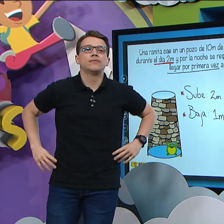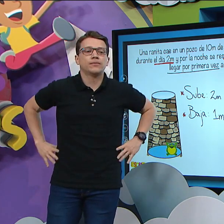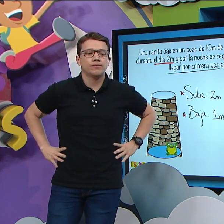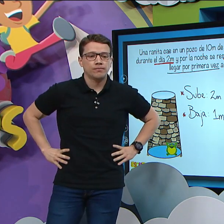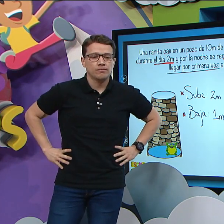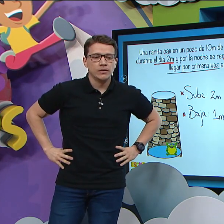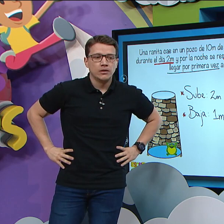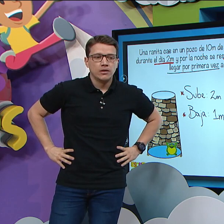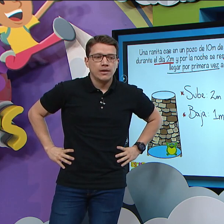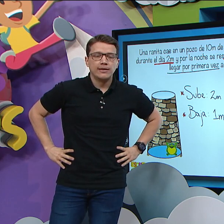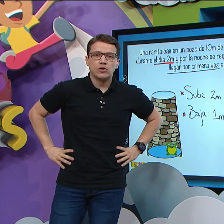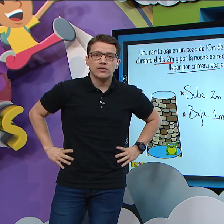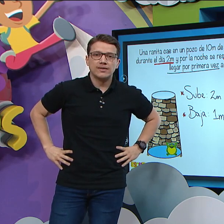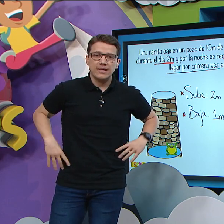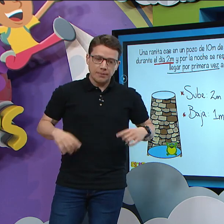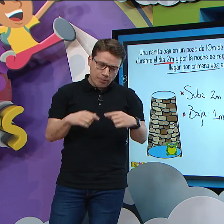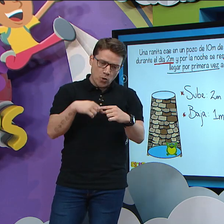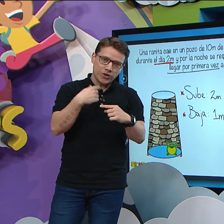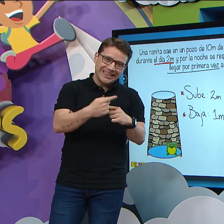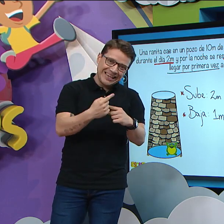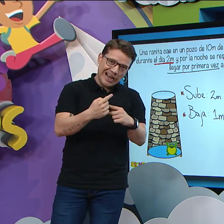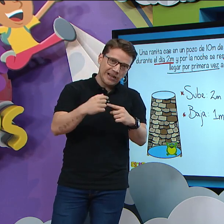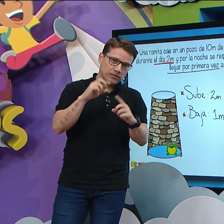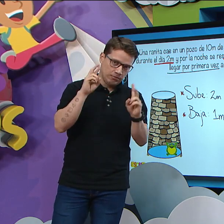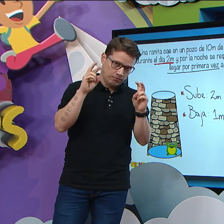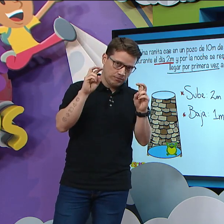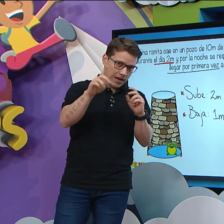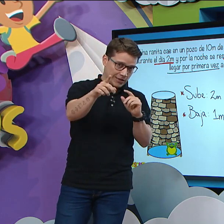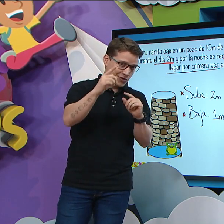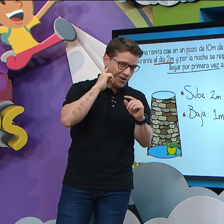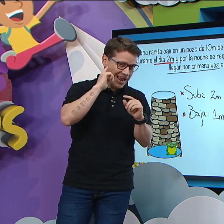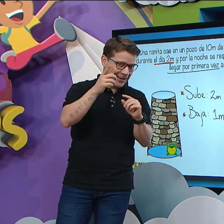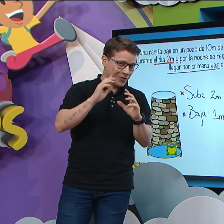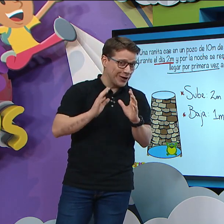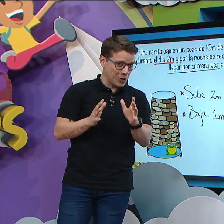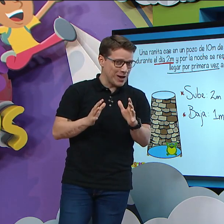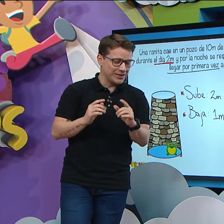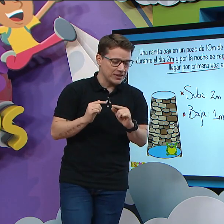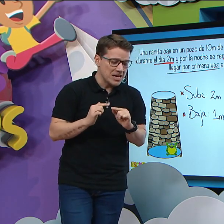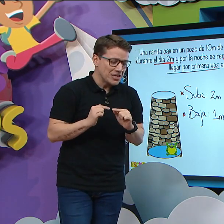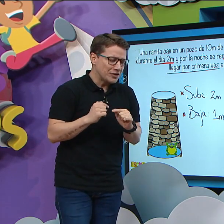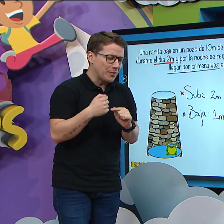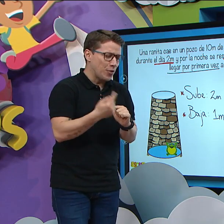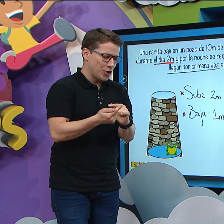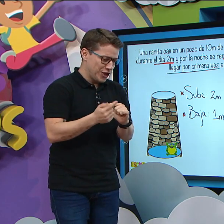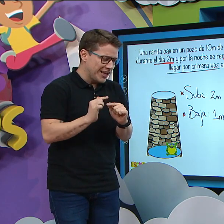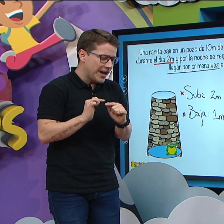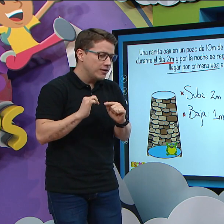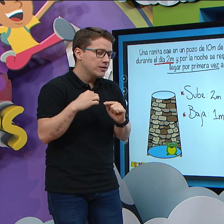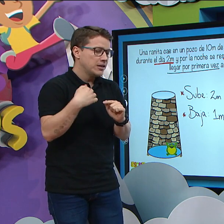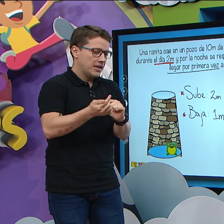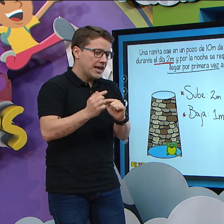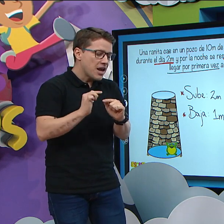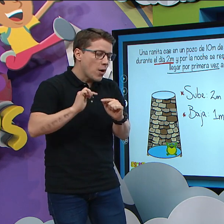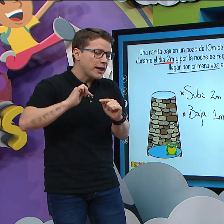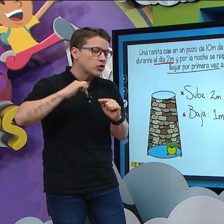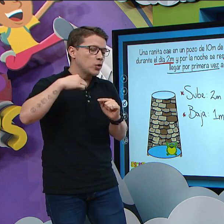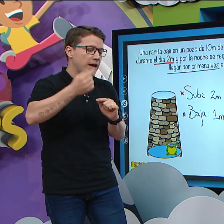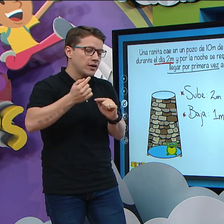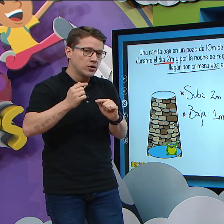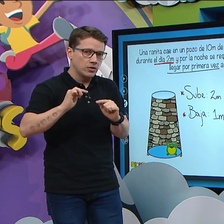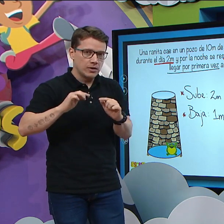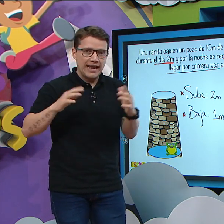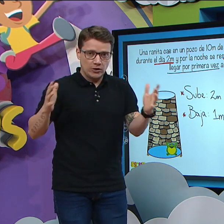total. Entonces, si por día, atención a esto lo que te voy a decir, si por día ella va a